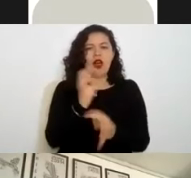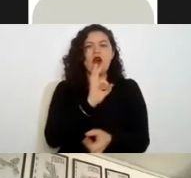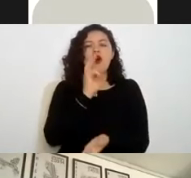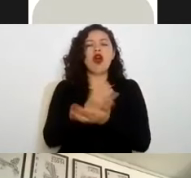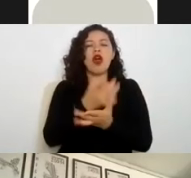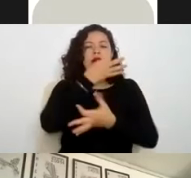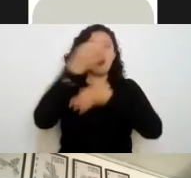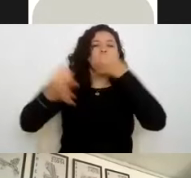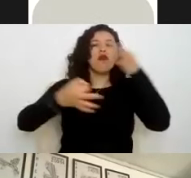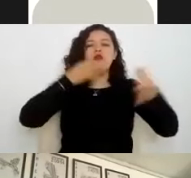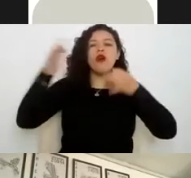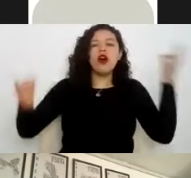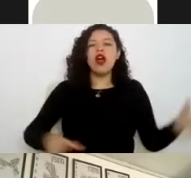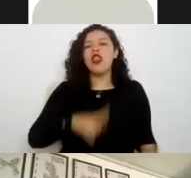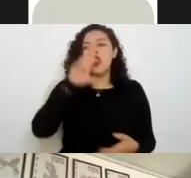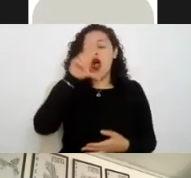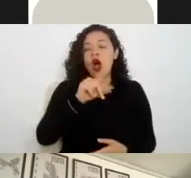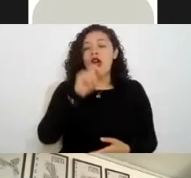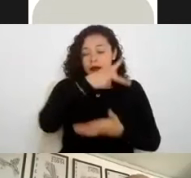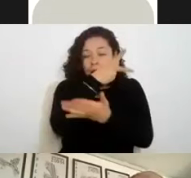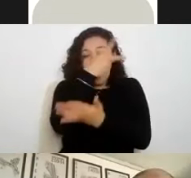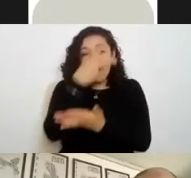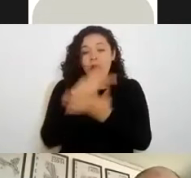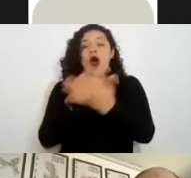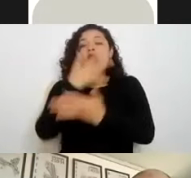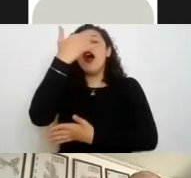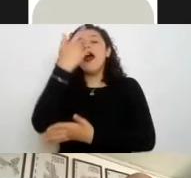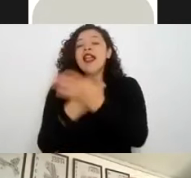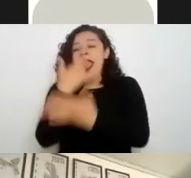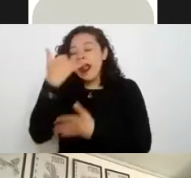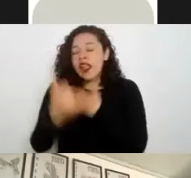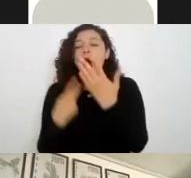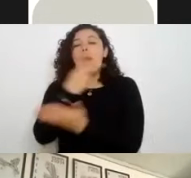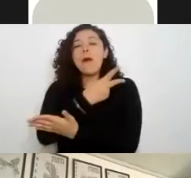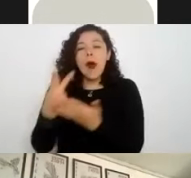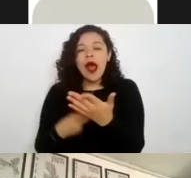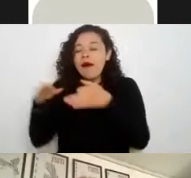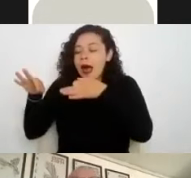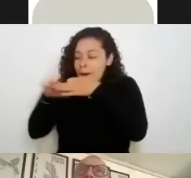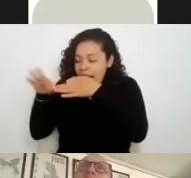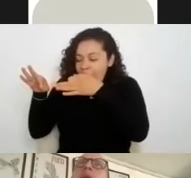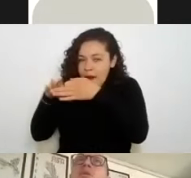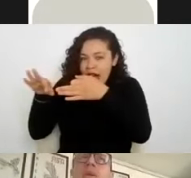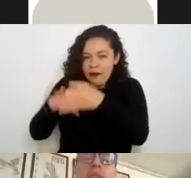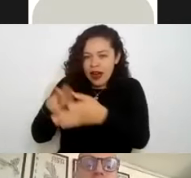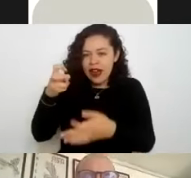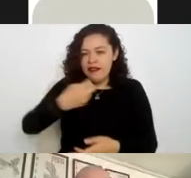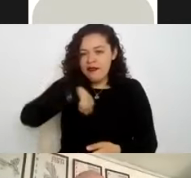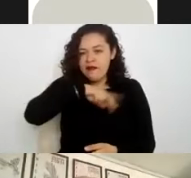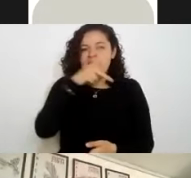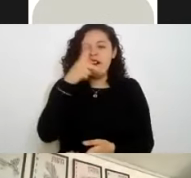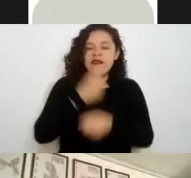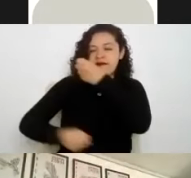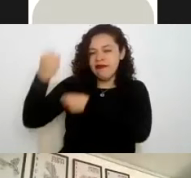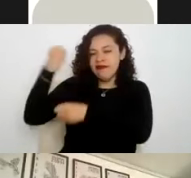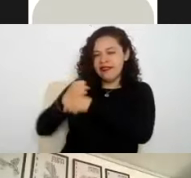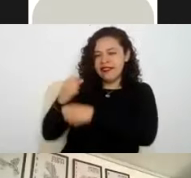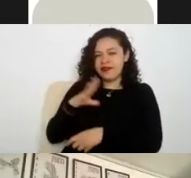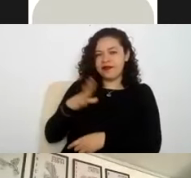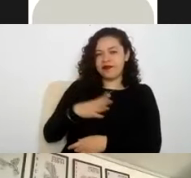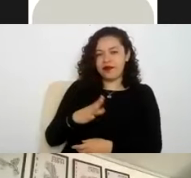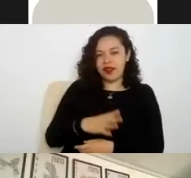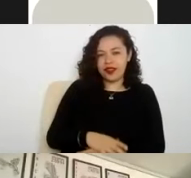a que sean programas constantes. Este es un programa que hicimos el año pasado con el BID, el Banco